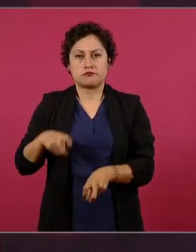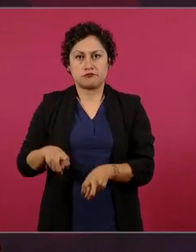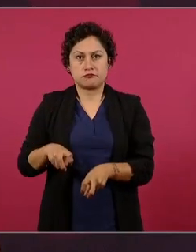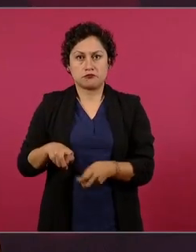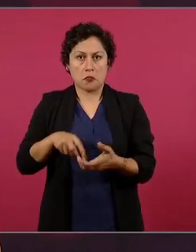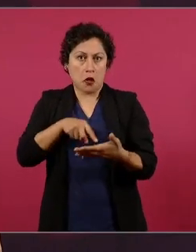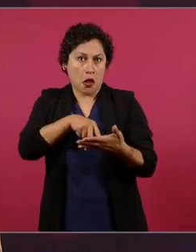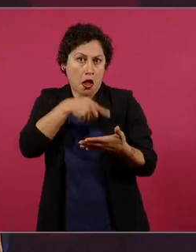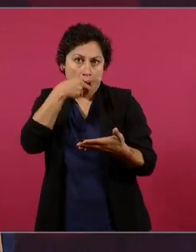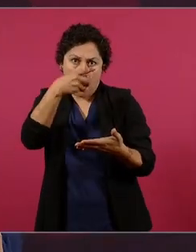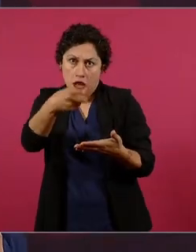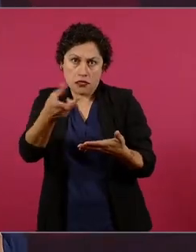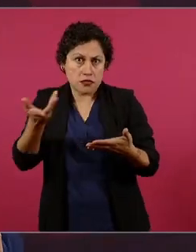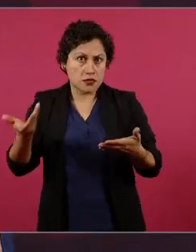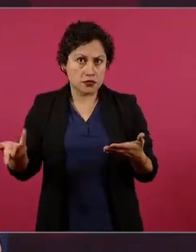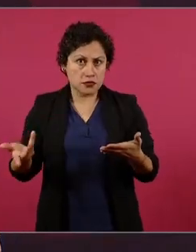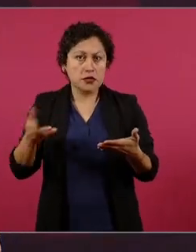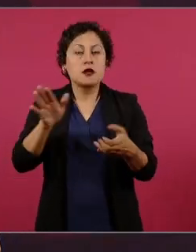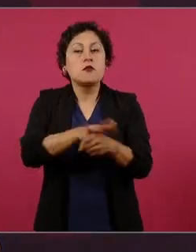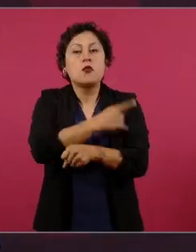en beneficio del pueblo,